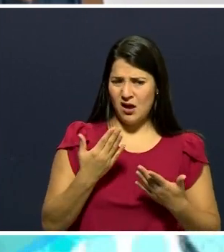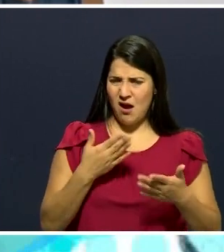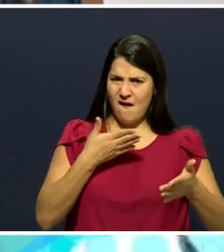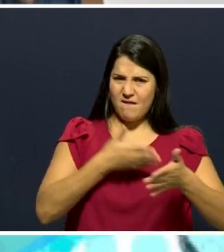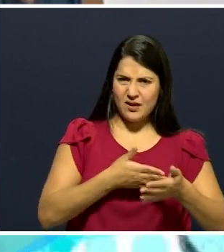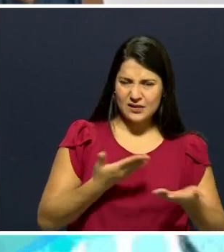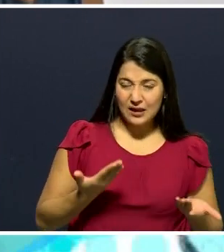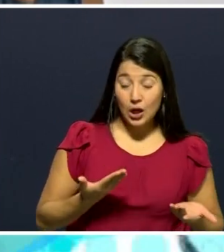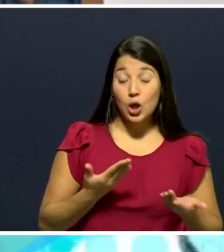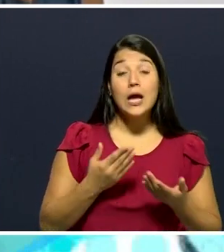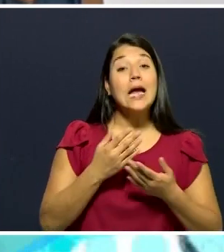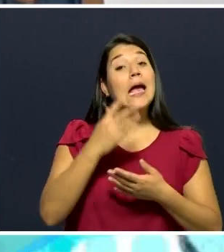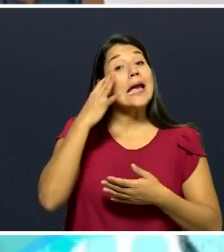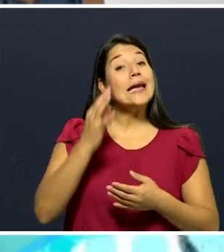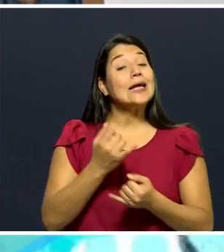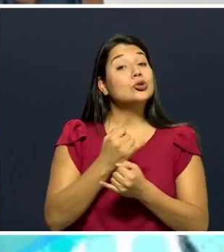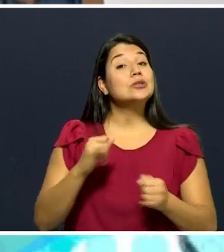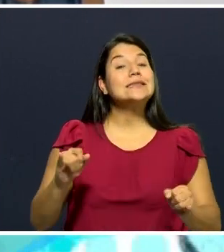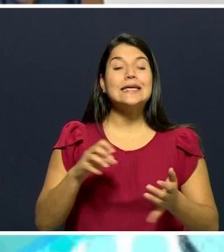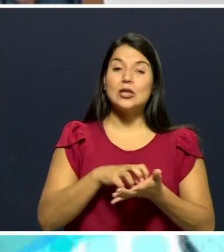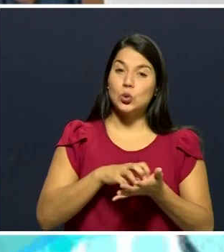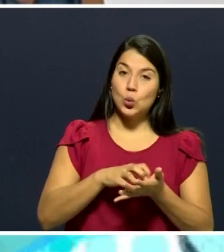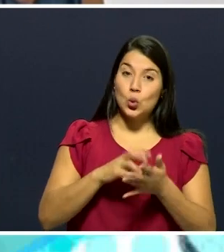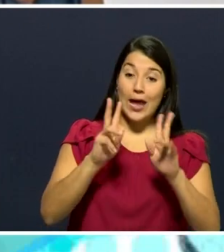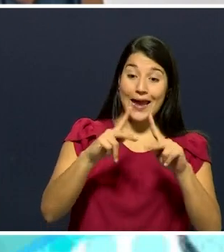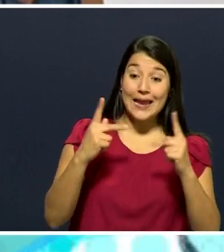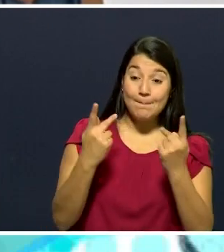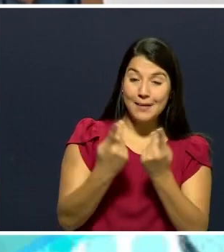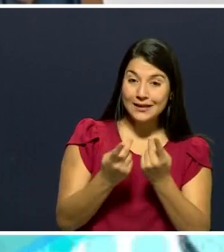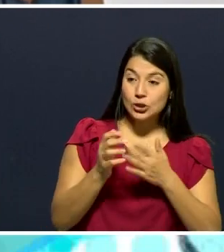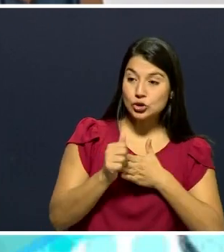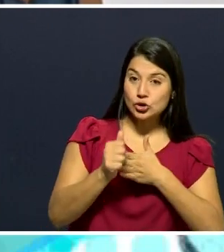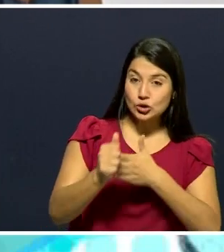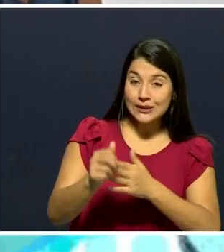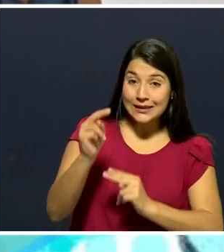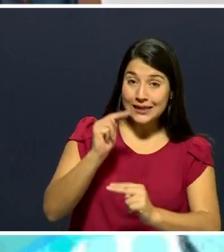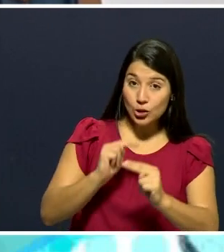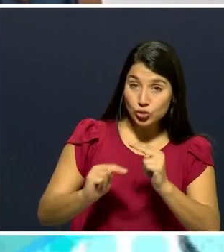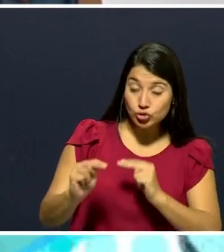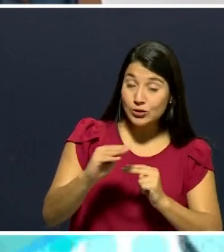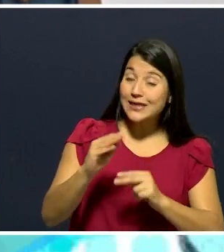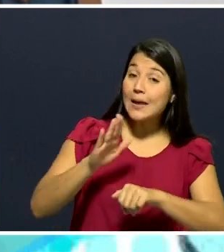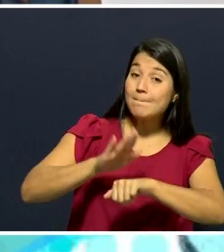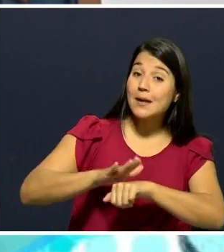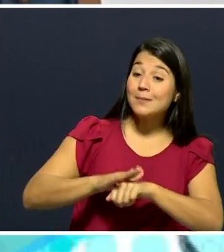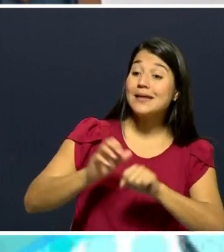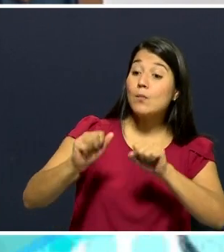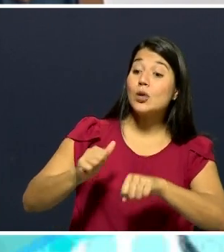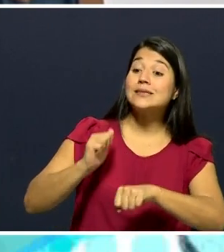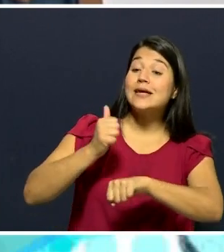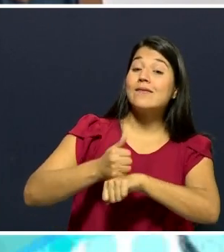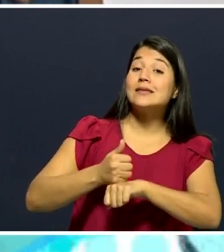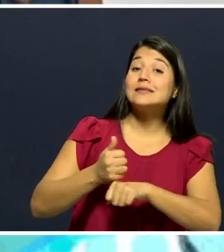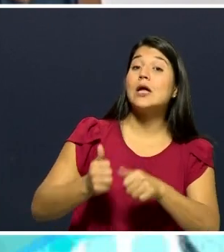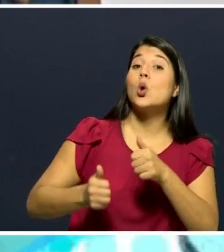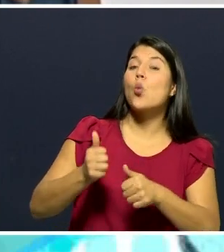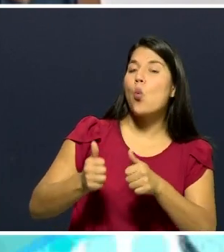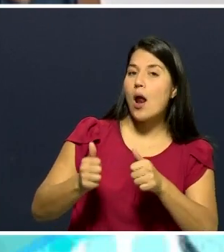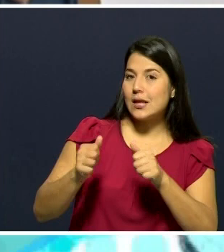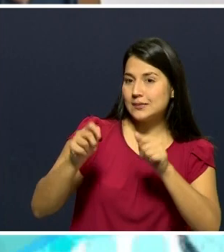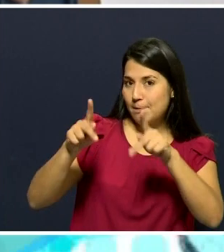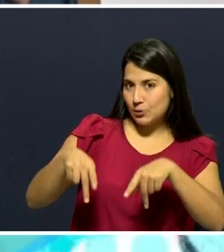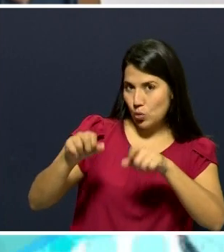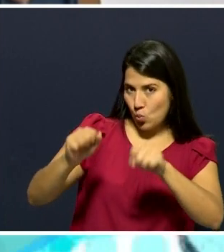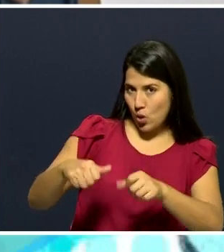el partido que lidera el proceso negociador y que le permite establecer quiénes son las personas que entran al mismo, tal como se podía